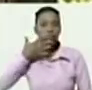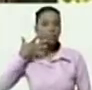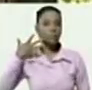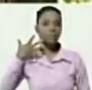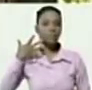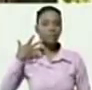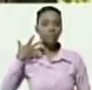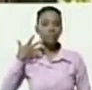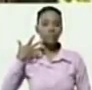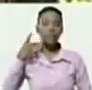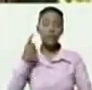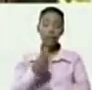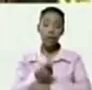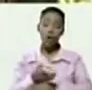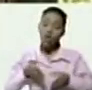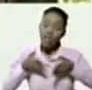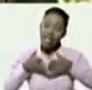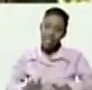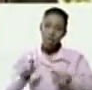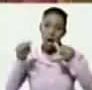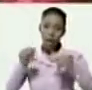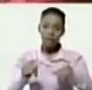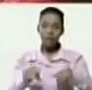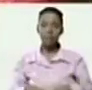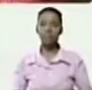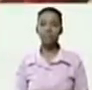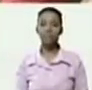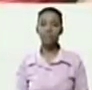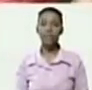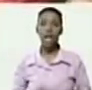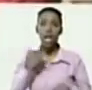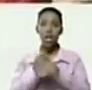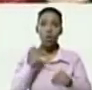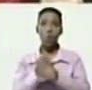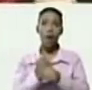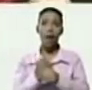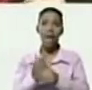gran orgullo para los nacidos aquí ser paisano de Antonio José.